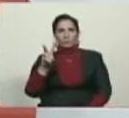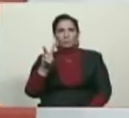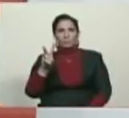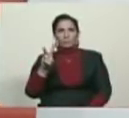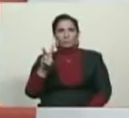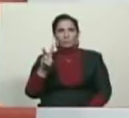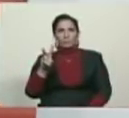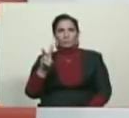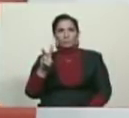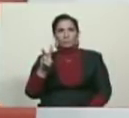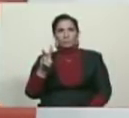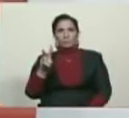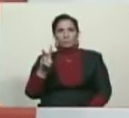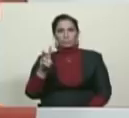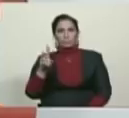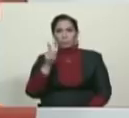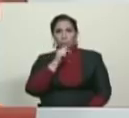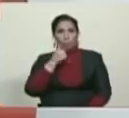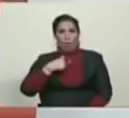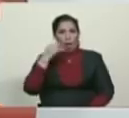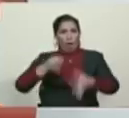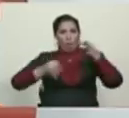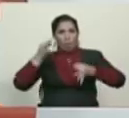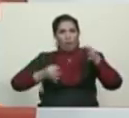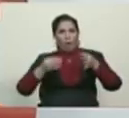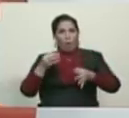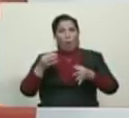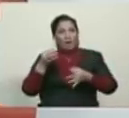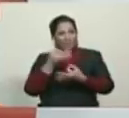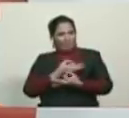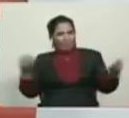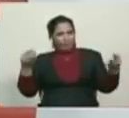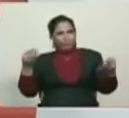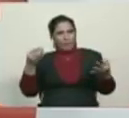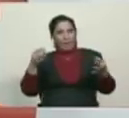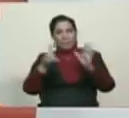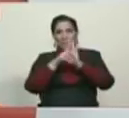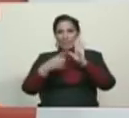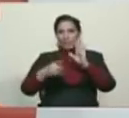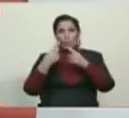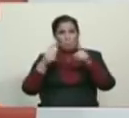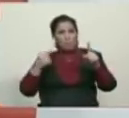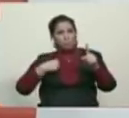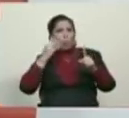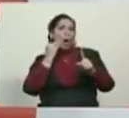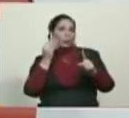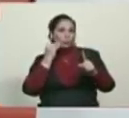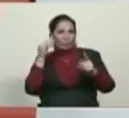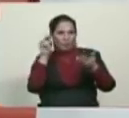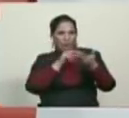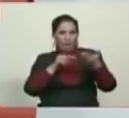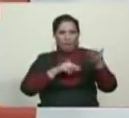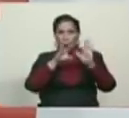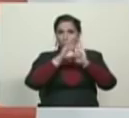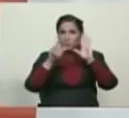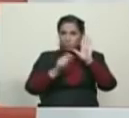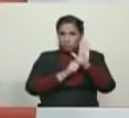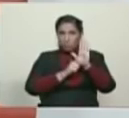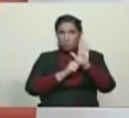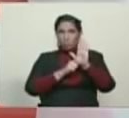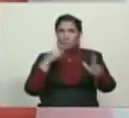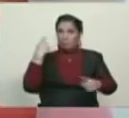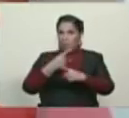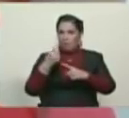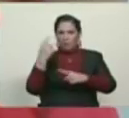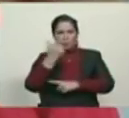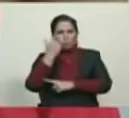Eso es, yo no soy abogado, no soy experto en derecho, pero como uno sí está acostumbrado a leer esta constitución, tiene que buscarle dónde están